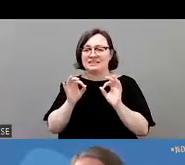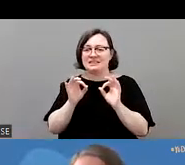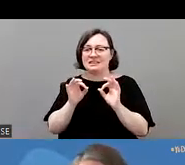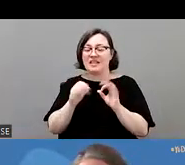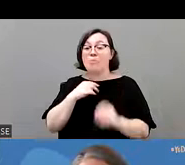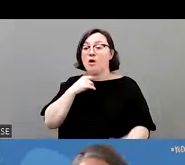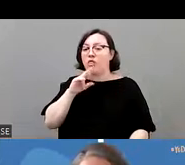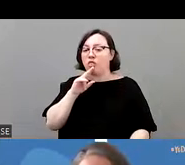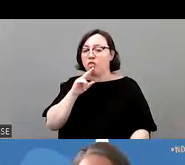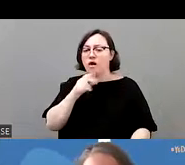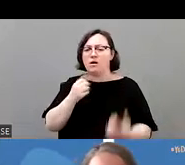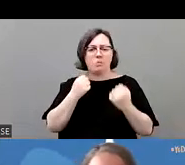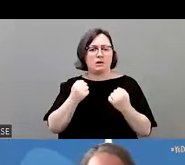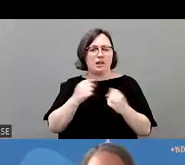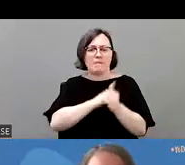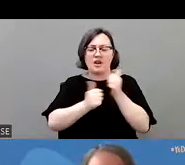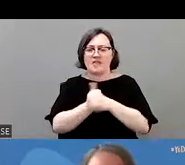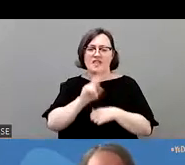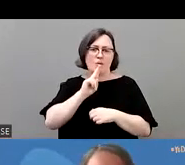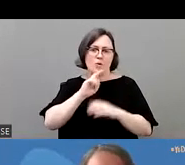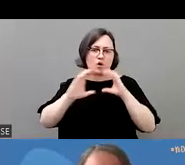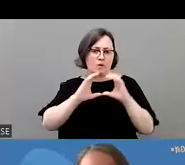de voz, potencian todo el tema de la comunicación.